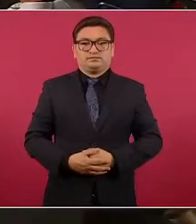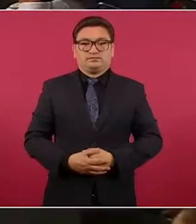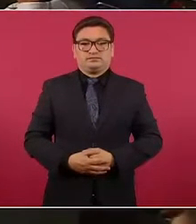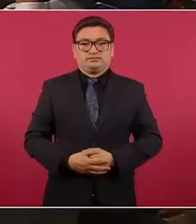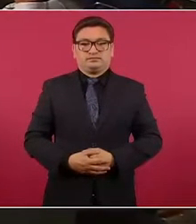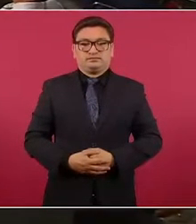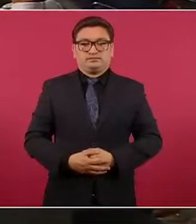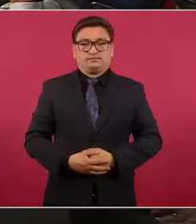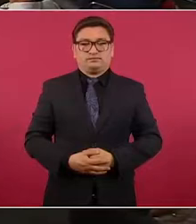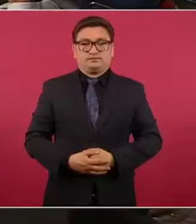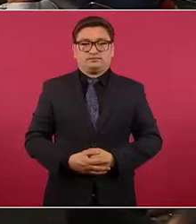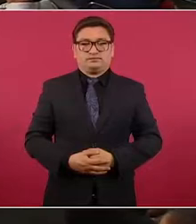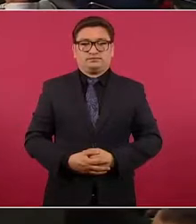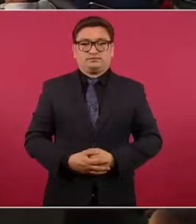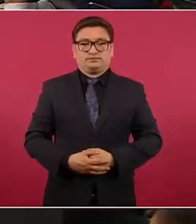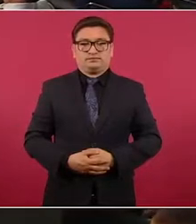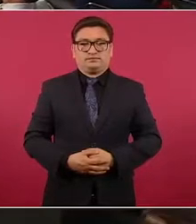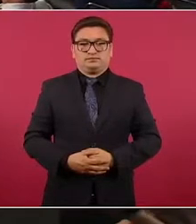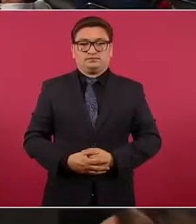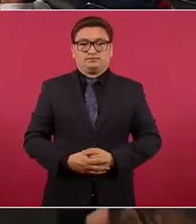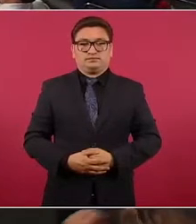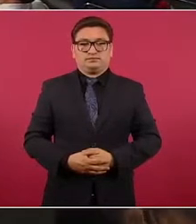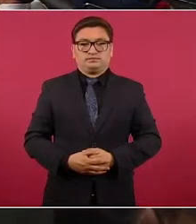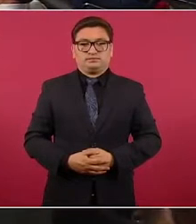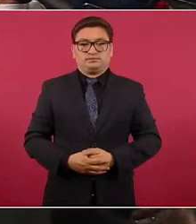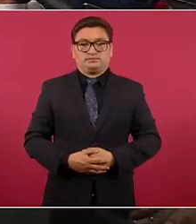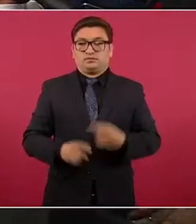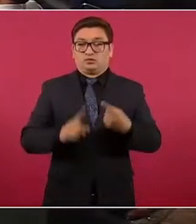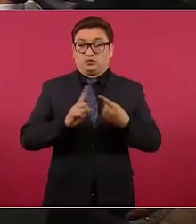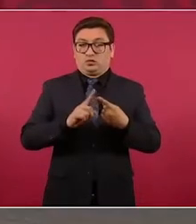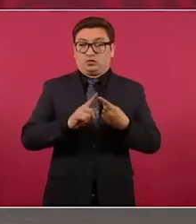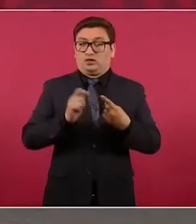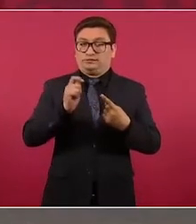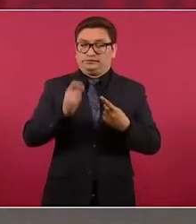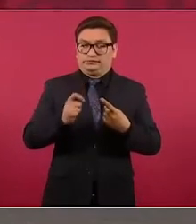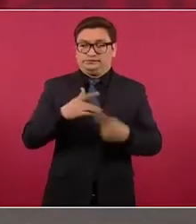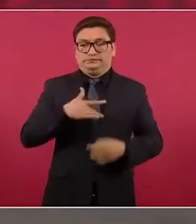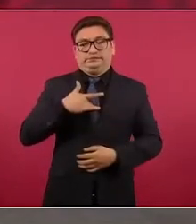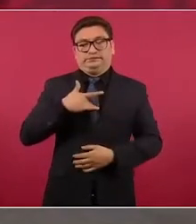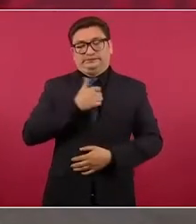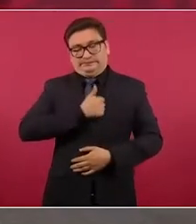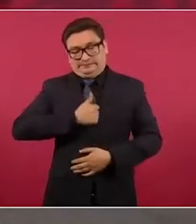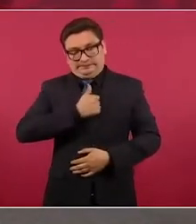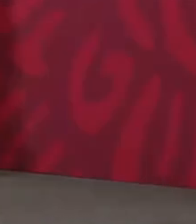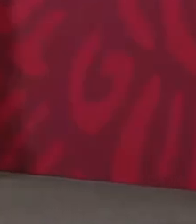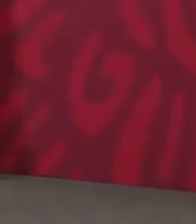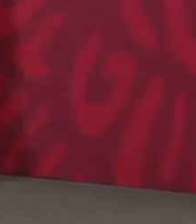pues reiterar nuestro pésame a